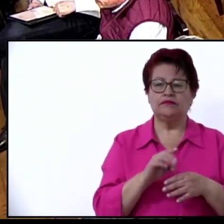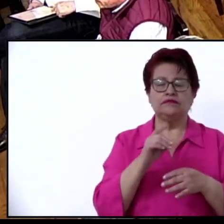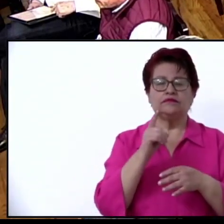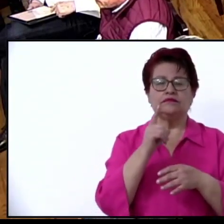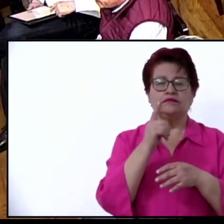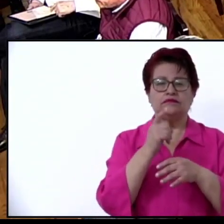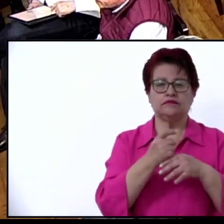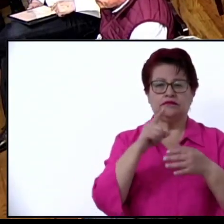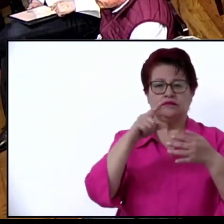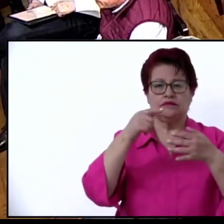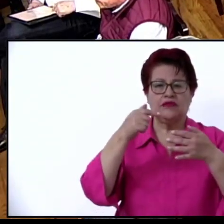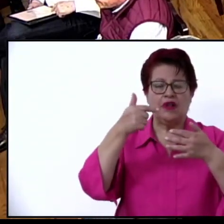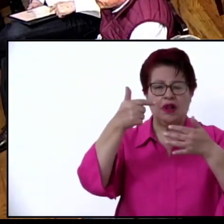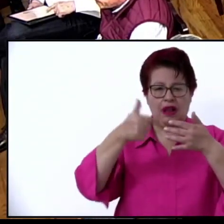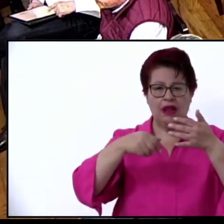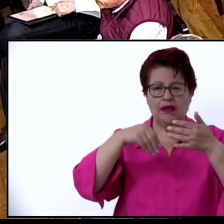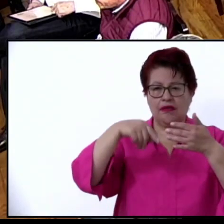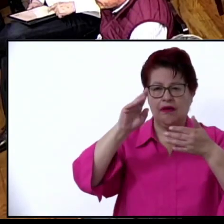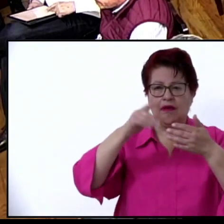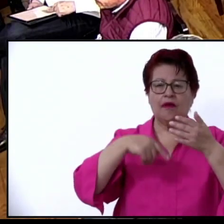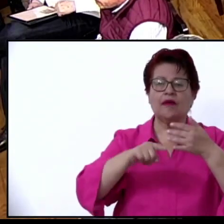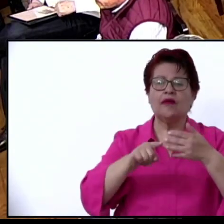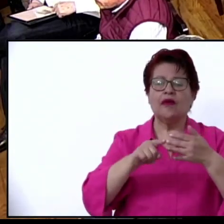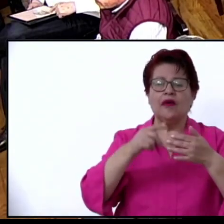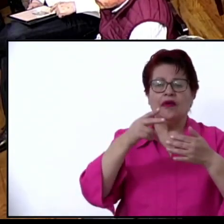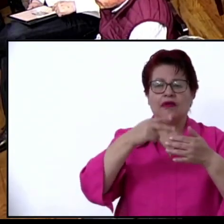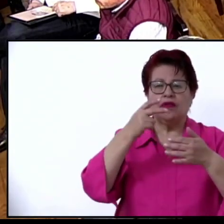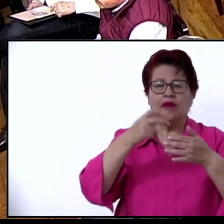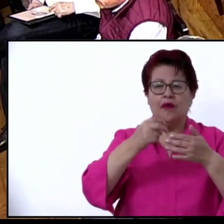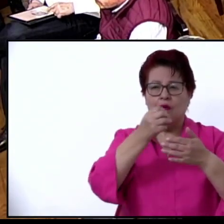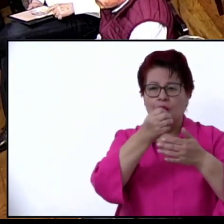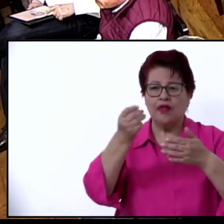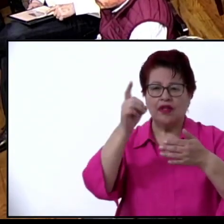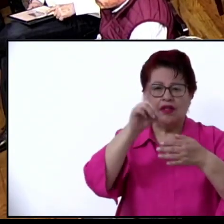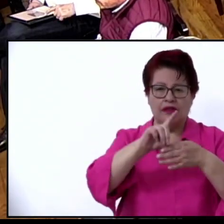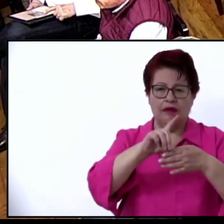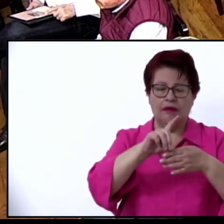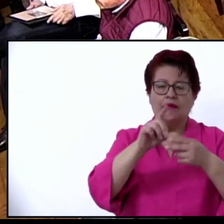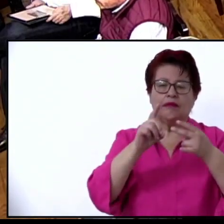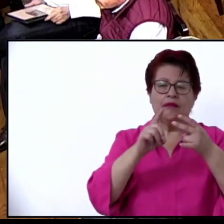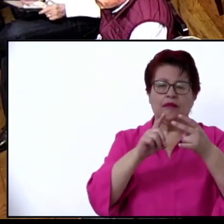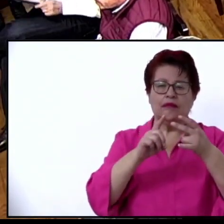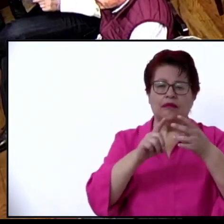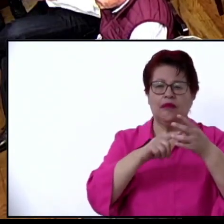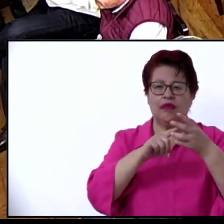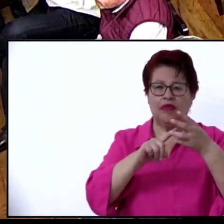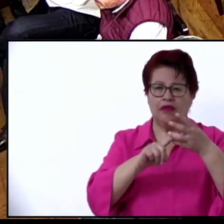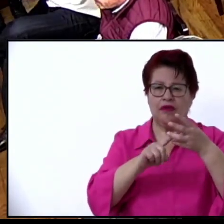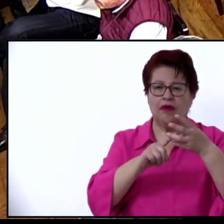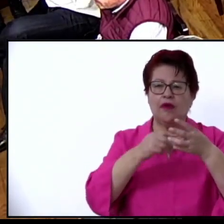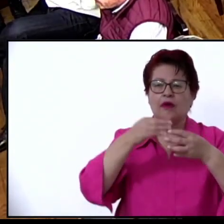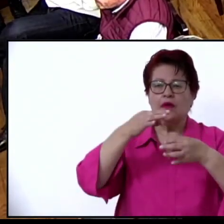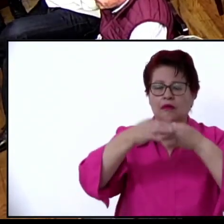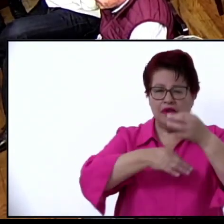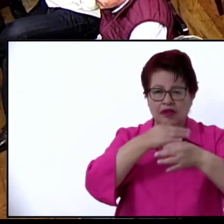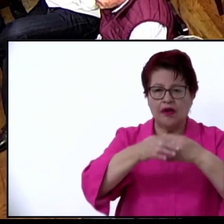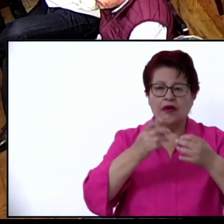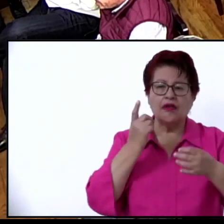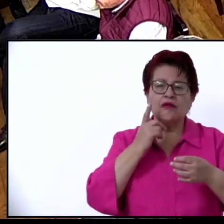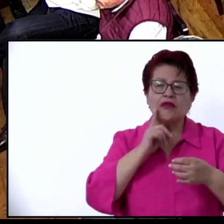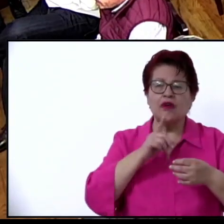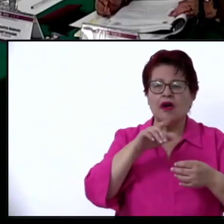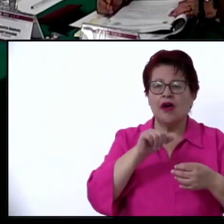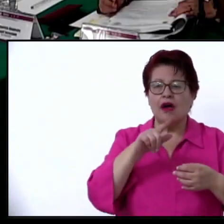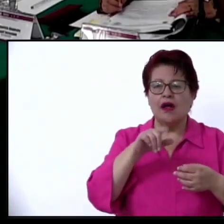Primero, lista de asistencia. Segundo, lectura del orden del día. Tercero, mensaje de la diputada